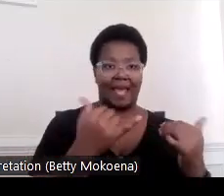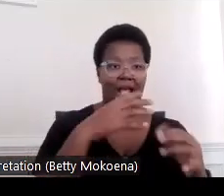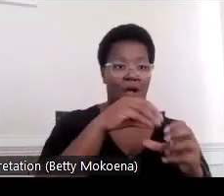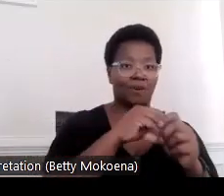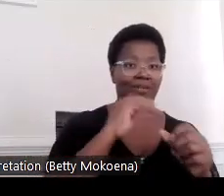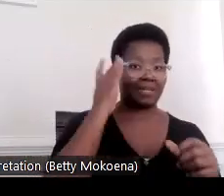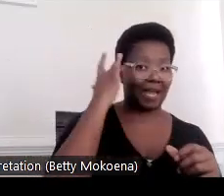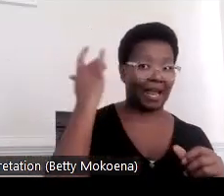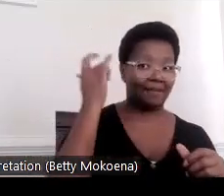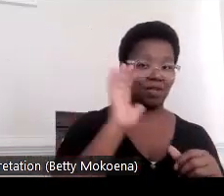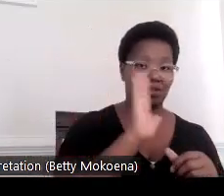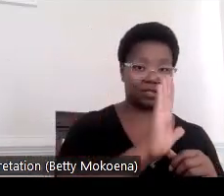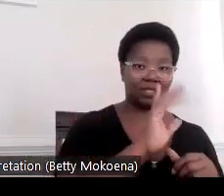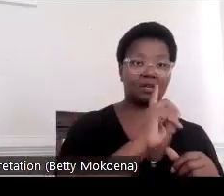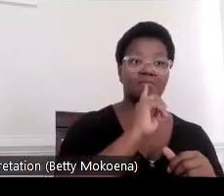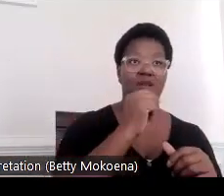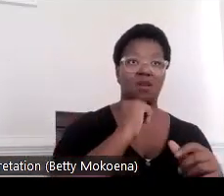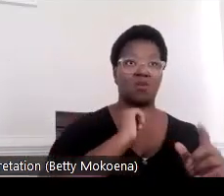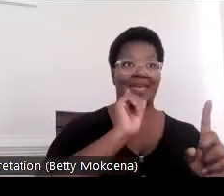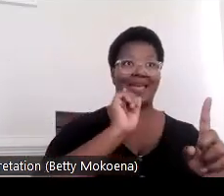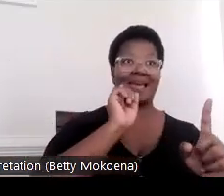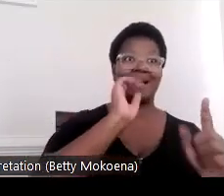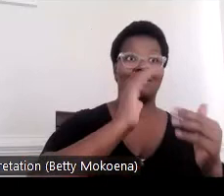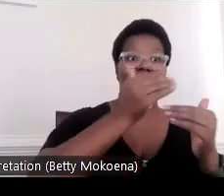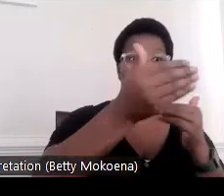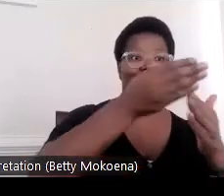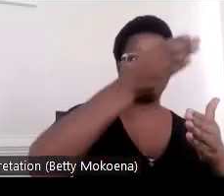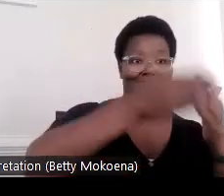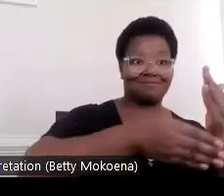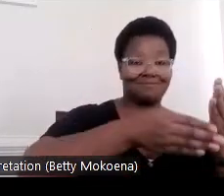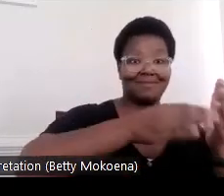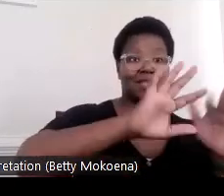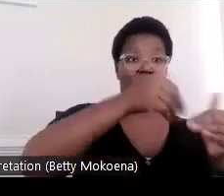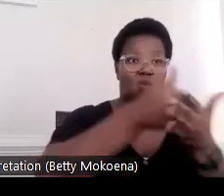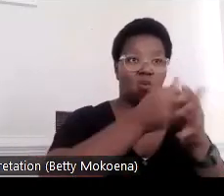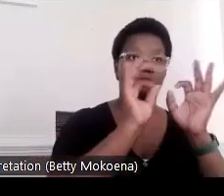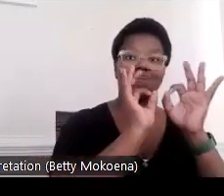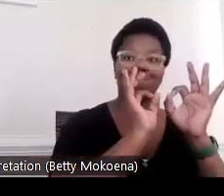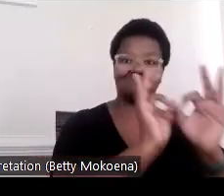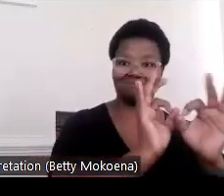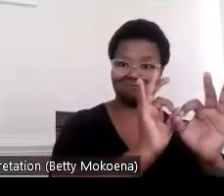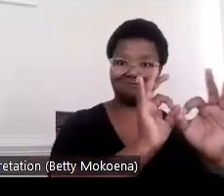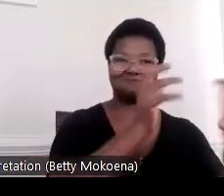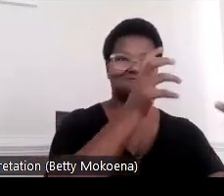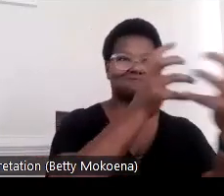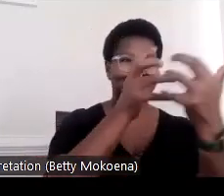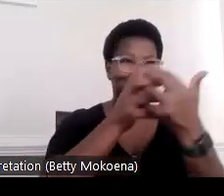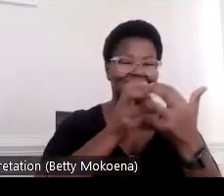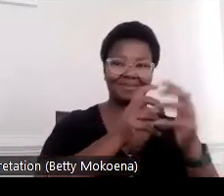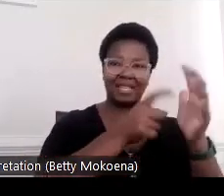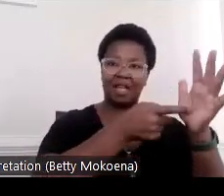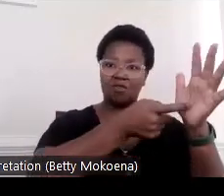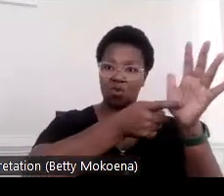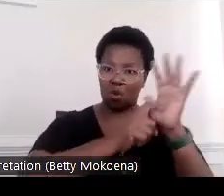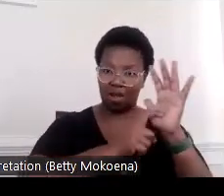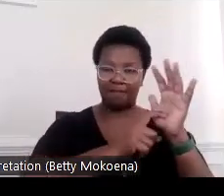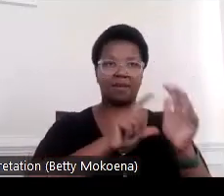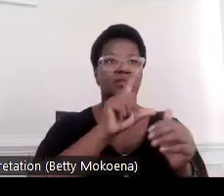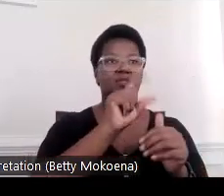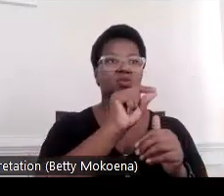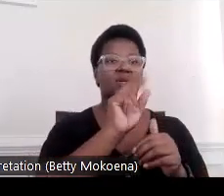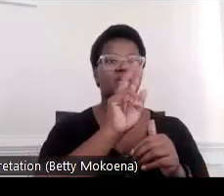California y tenemos desde la sala 2023 para que todos los servicios sean centrados en la persona